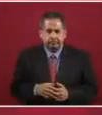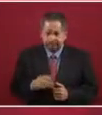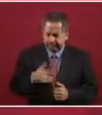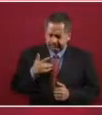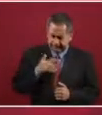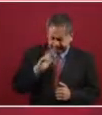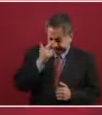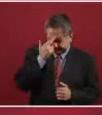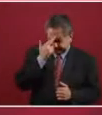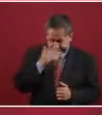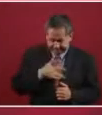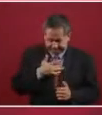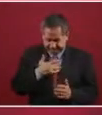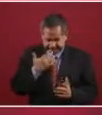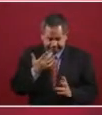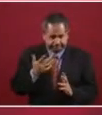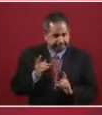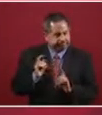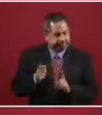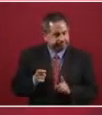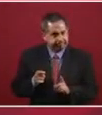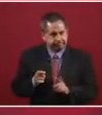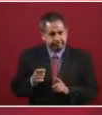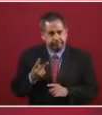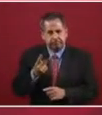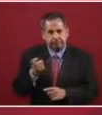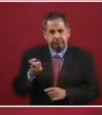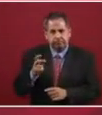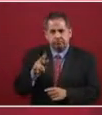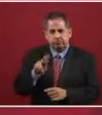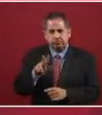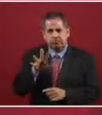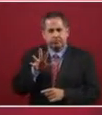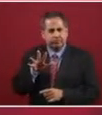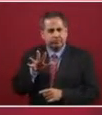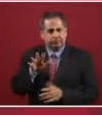recuerdo bien, fueron